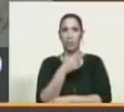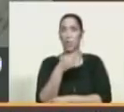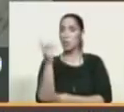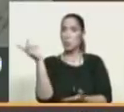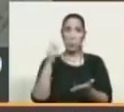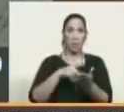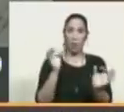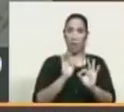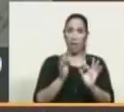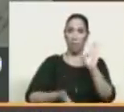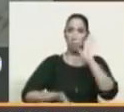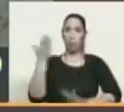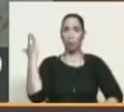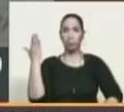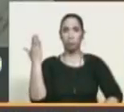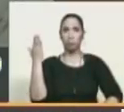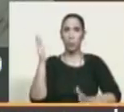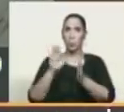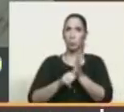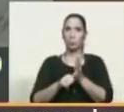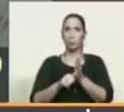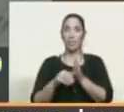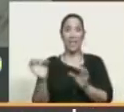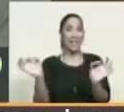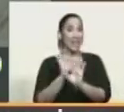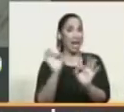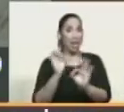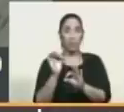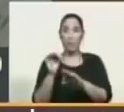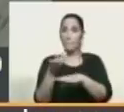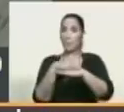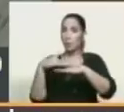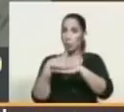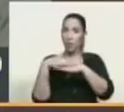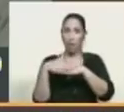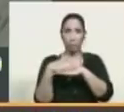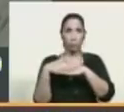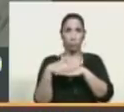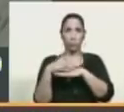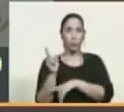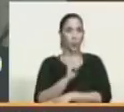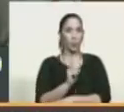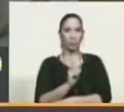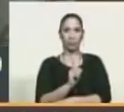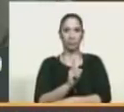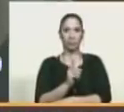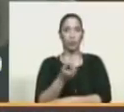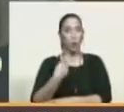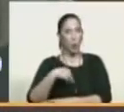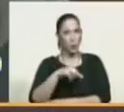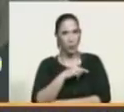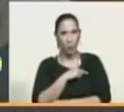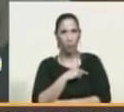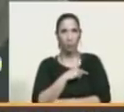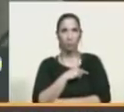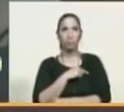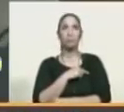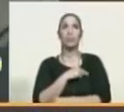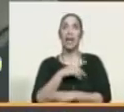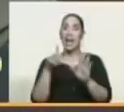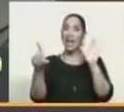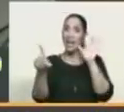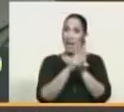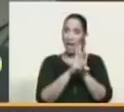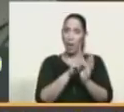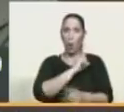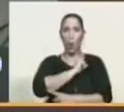se los llevó. Nadie lo está perdonando. No. Al contrario, el decreto le da la orden a